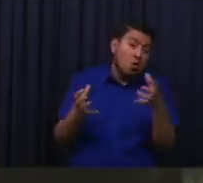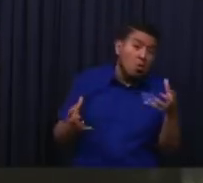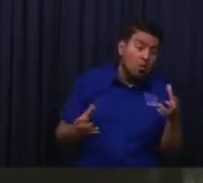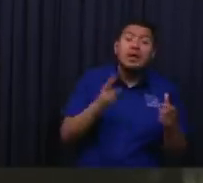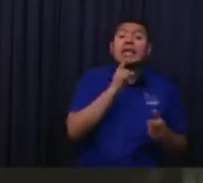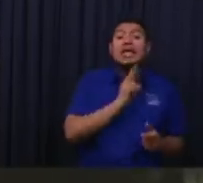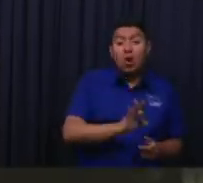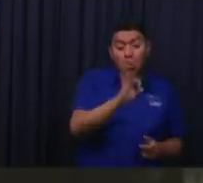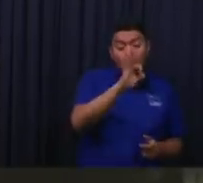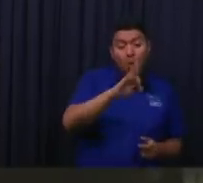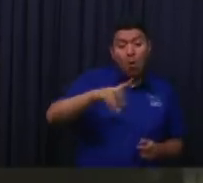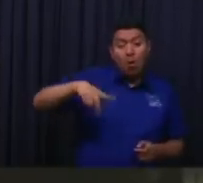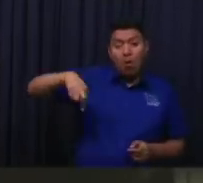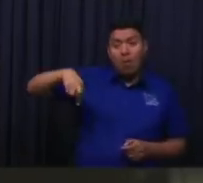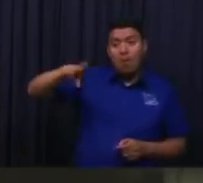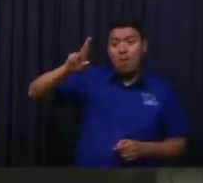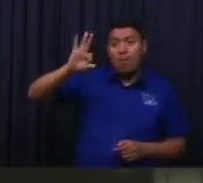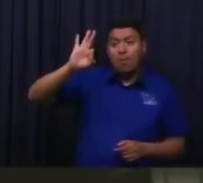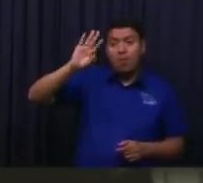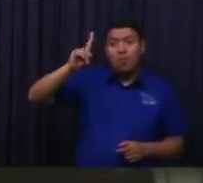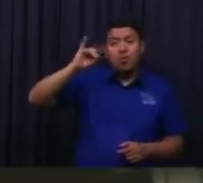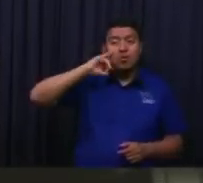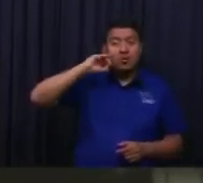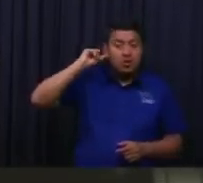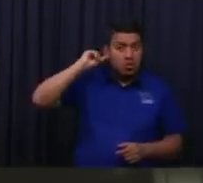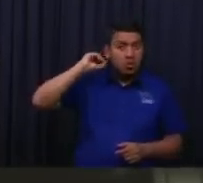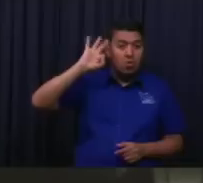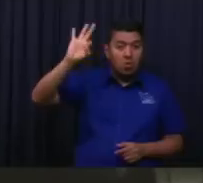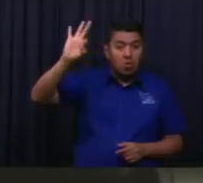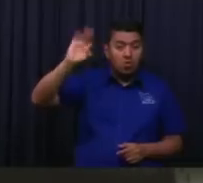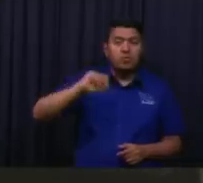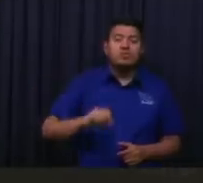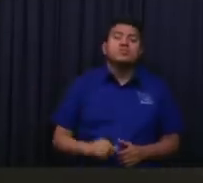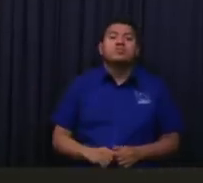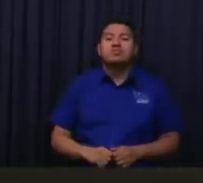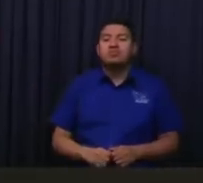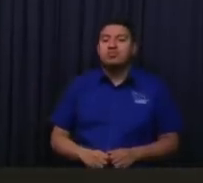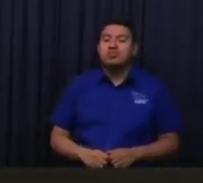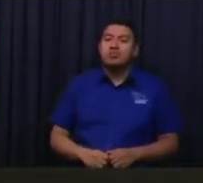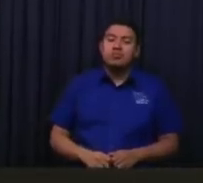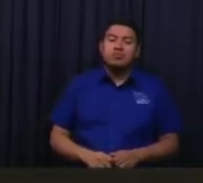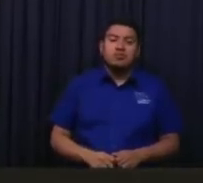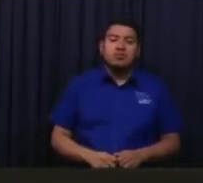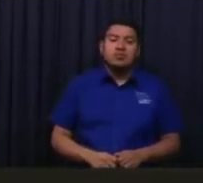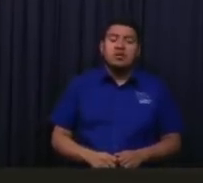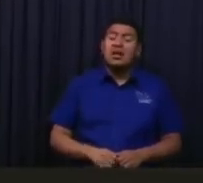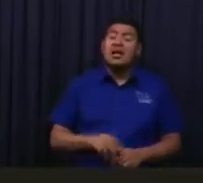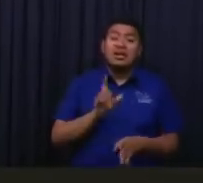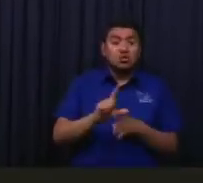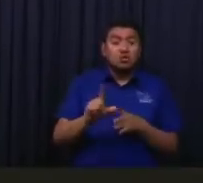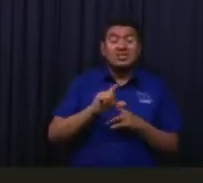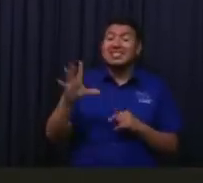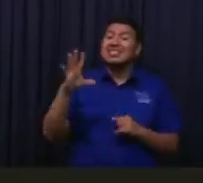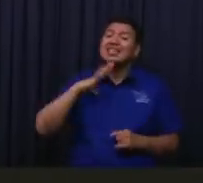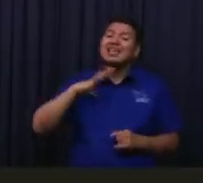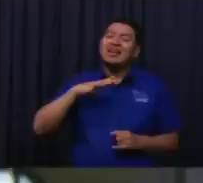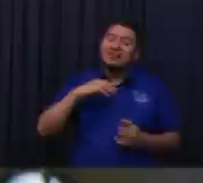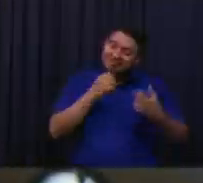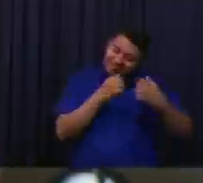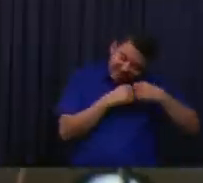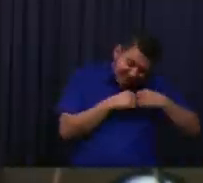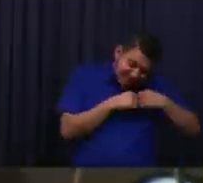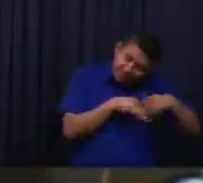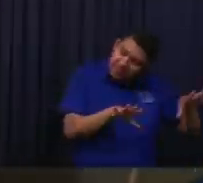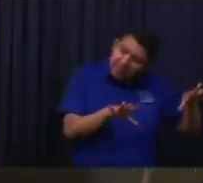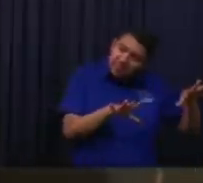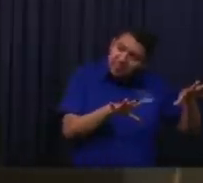ganas, ese ya no soy digno de ser llamado tu hijo, ya perdí todo, ya que me sirve. El Señor le